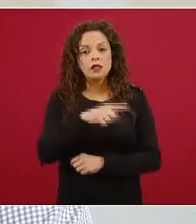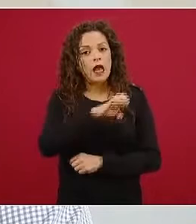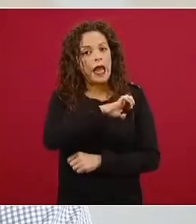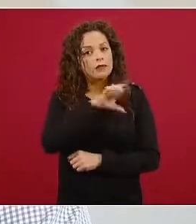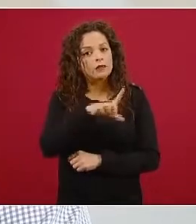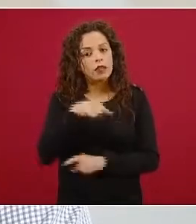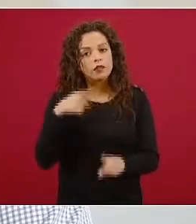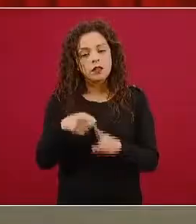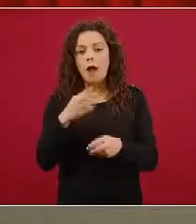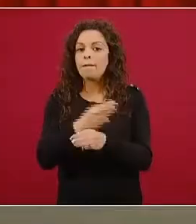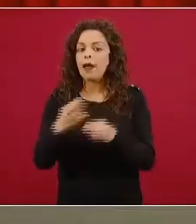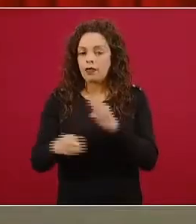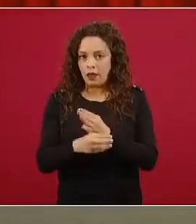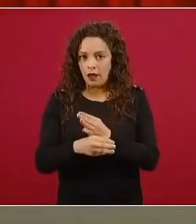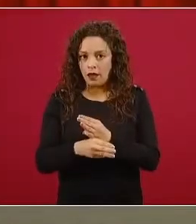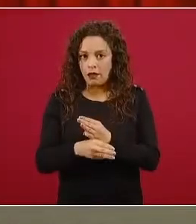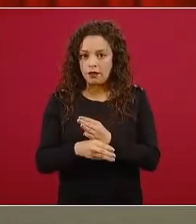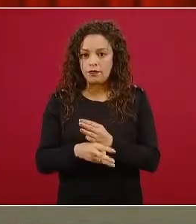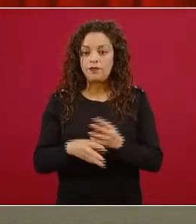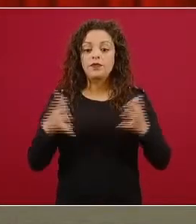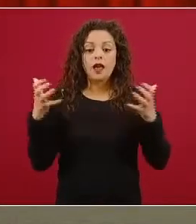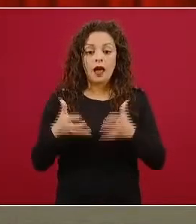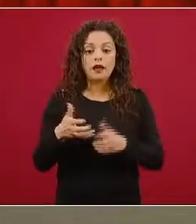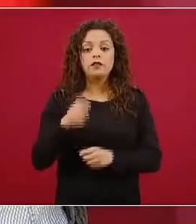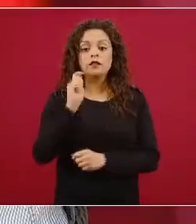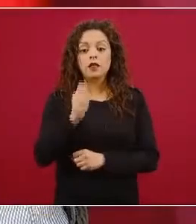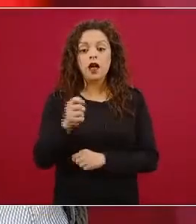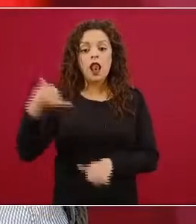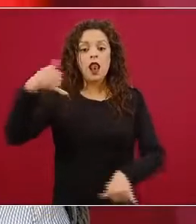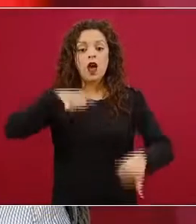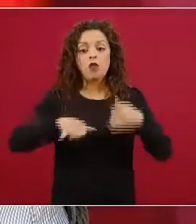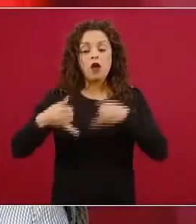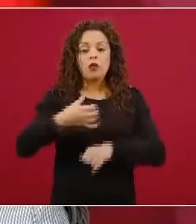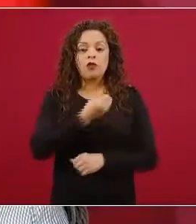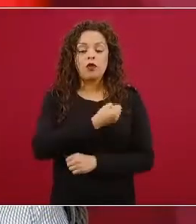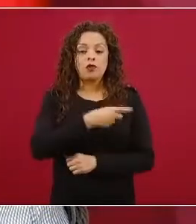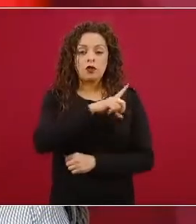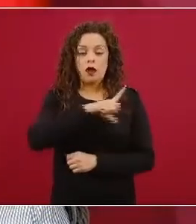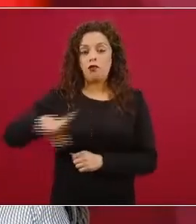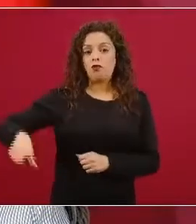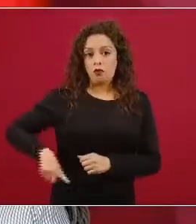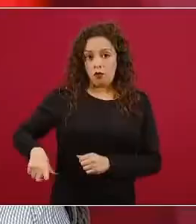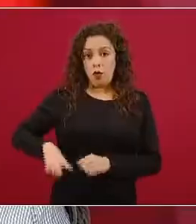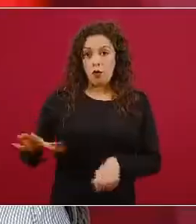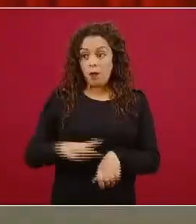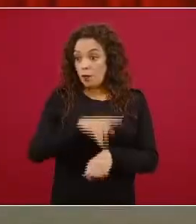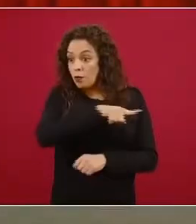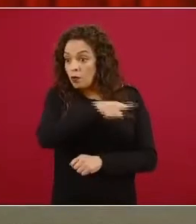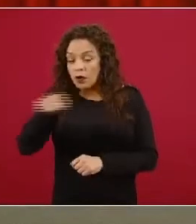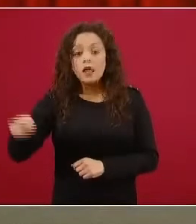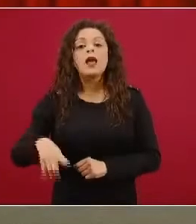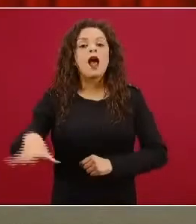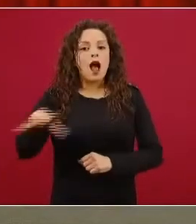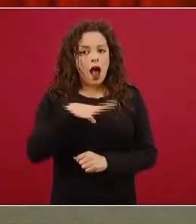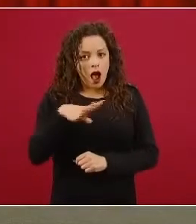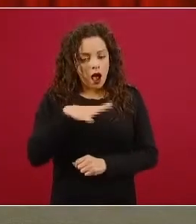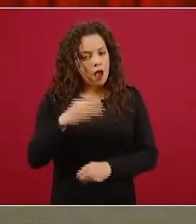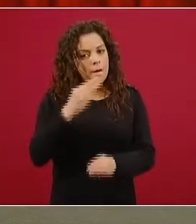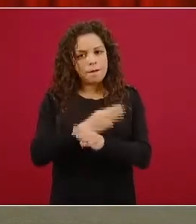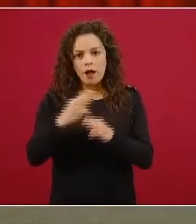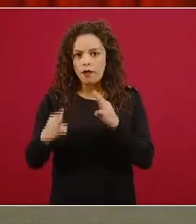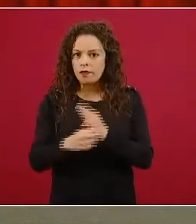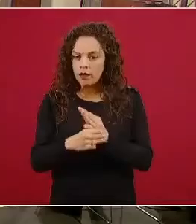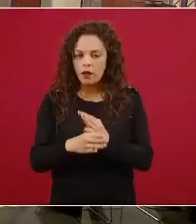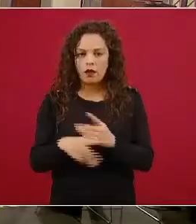específicos. Se lleva a cabo en la Red Nacional de Laboratorios de Salud Pública, porque son los que cuentan con el equipamiento, es